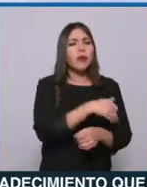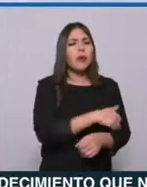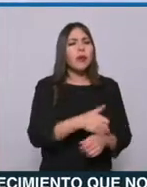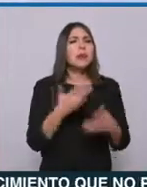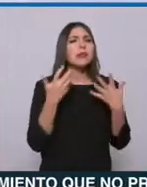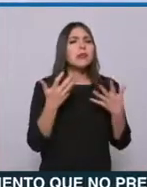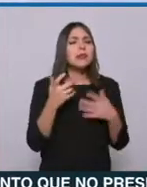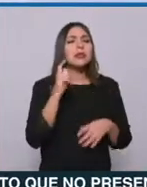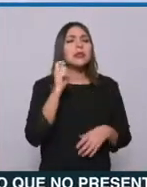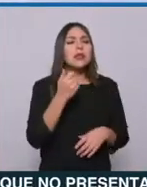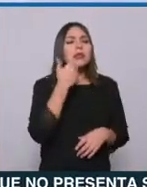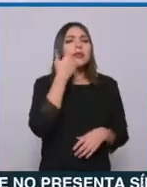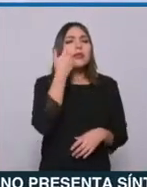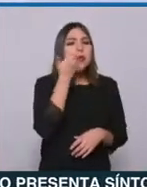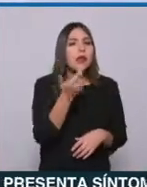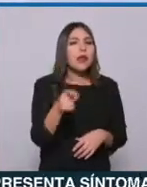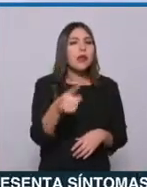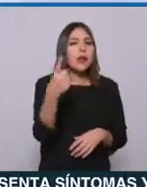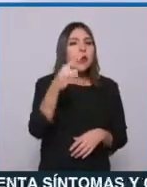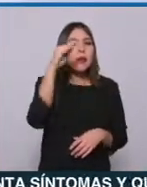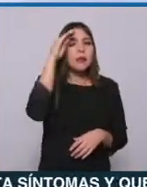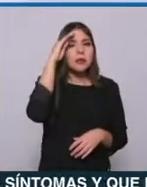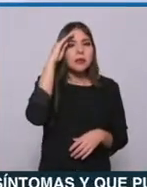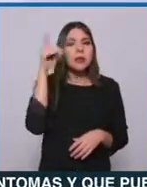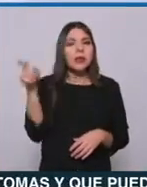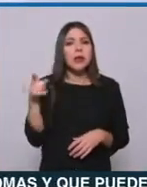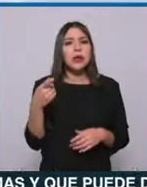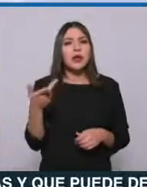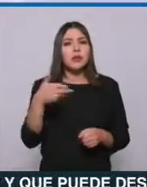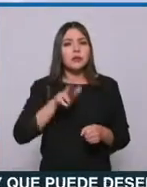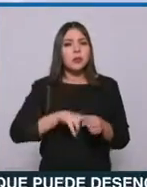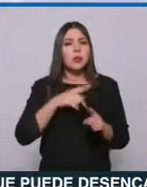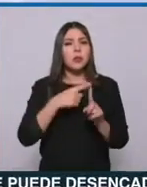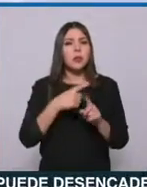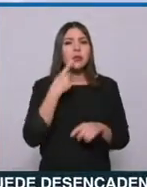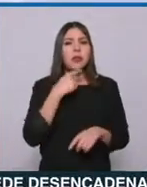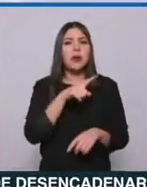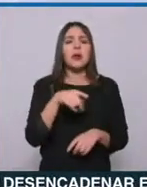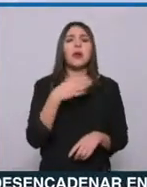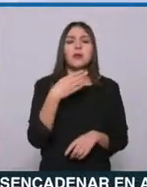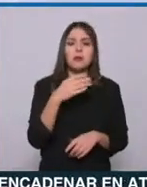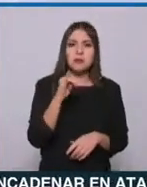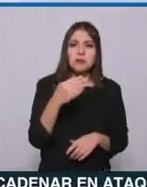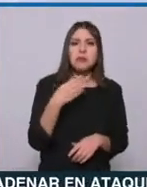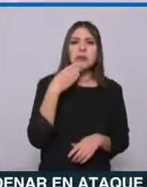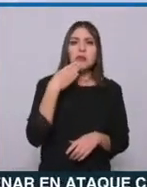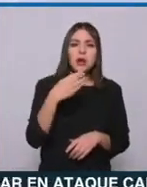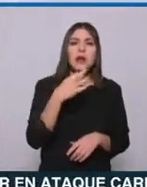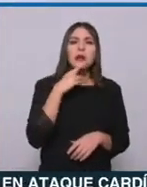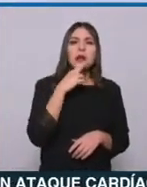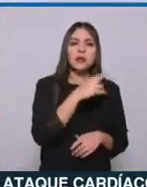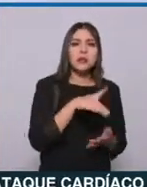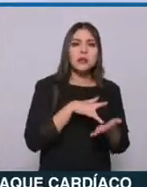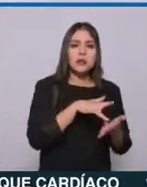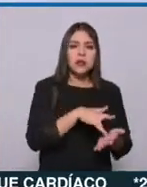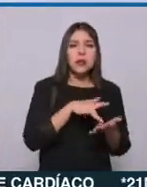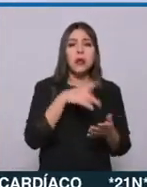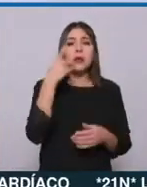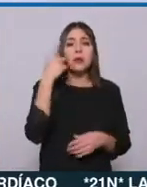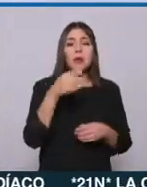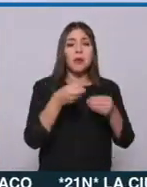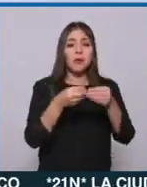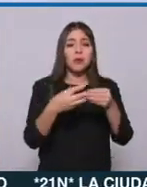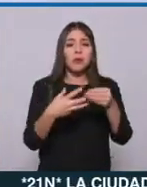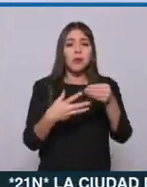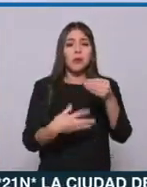él. Y hemos tenido buena respuesta en el Hospital de Cruz Roja, tenemos buena respuesta a nivel nacional, sin embargo la lista de espera